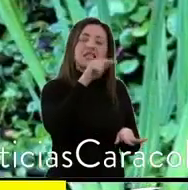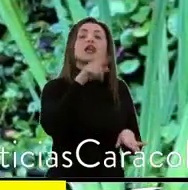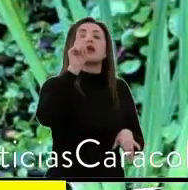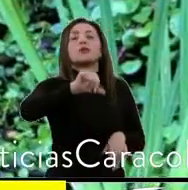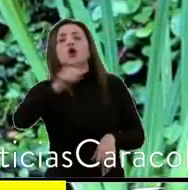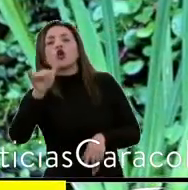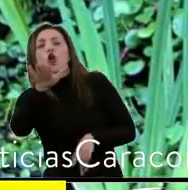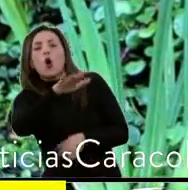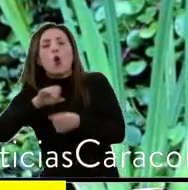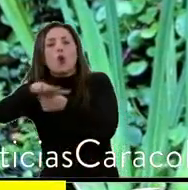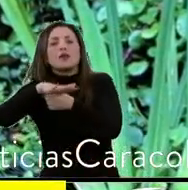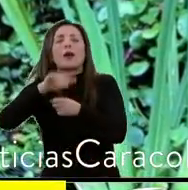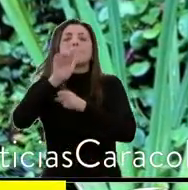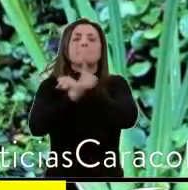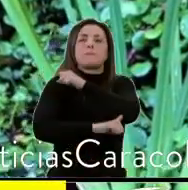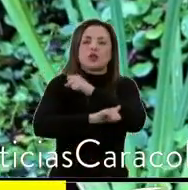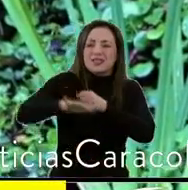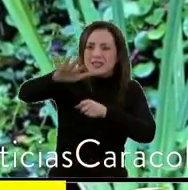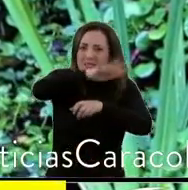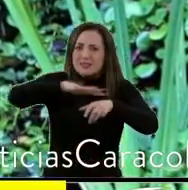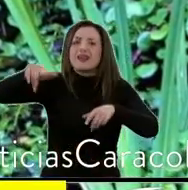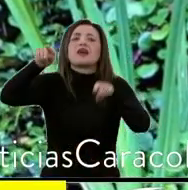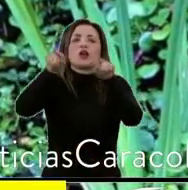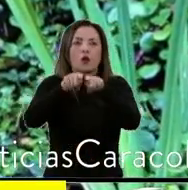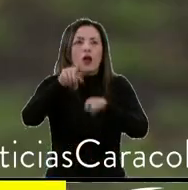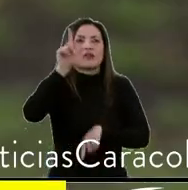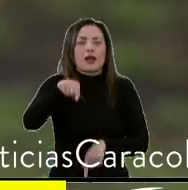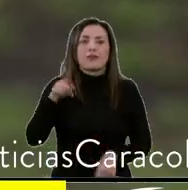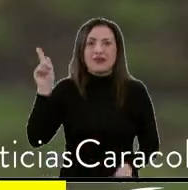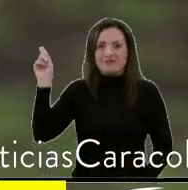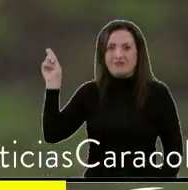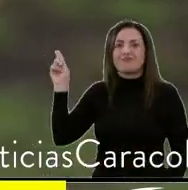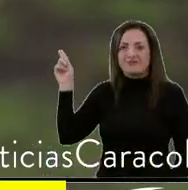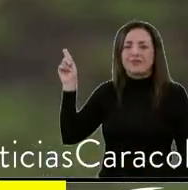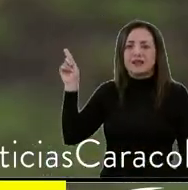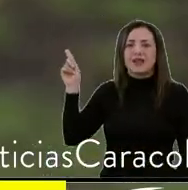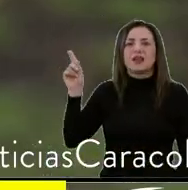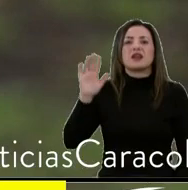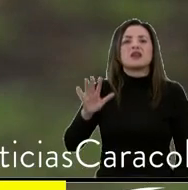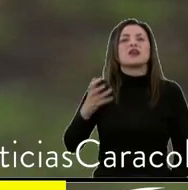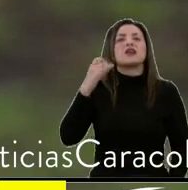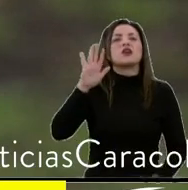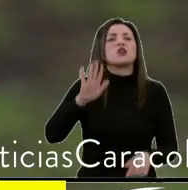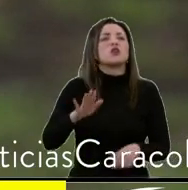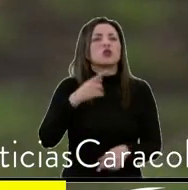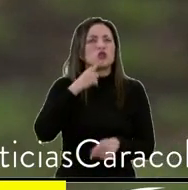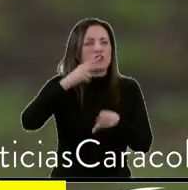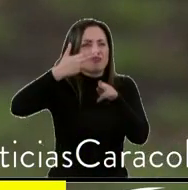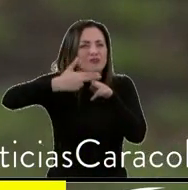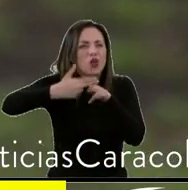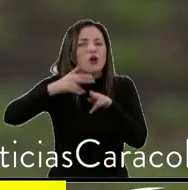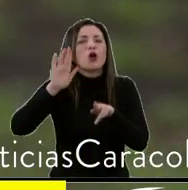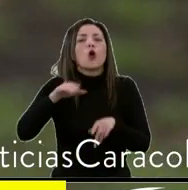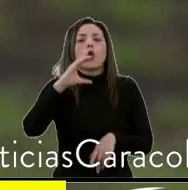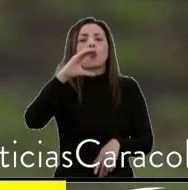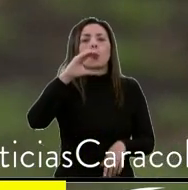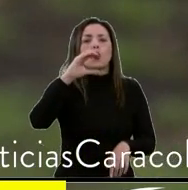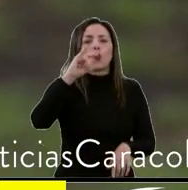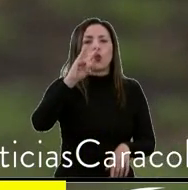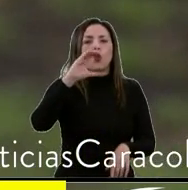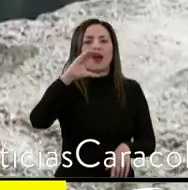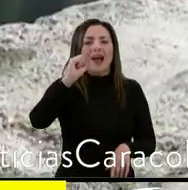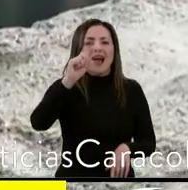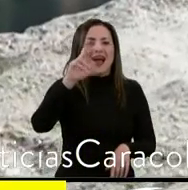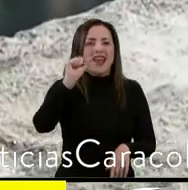son una de esas joyas que tenemos acá. Entonces, la tingua bogotana y el que se llama Rallus elimiplumbeus y el cucarachero de pantanos,